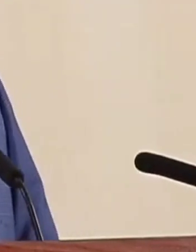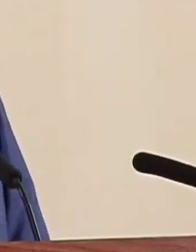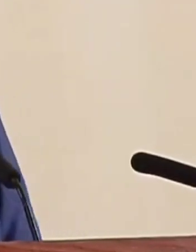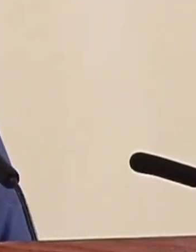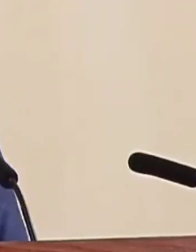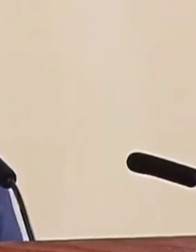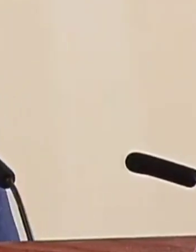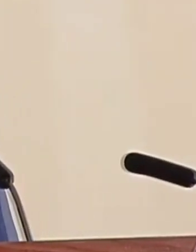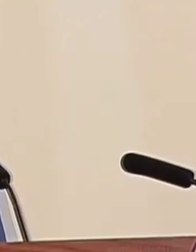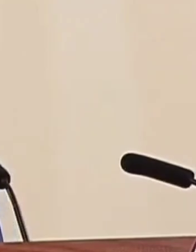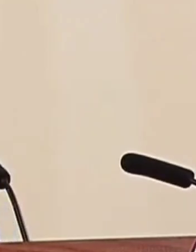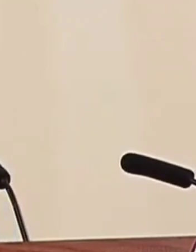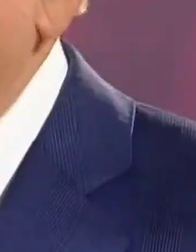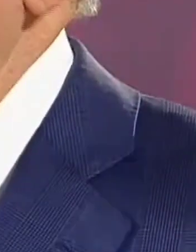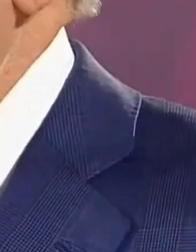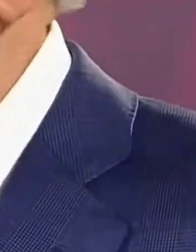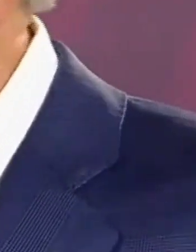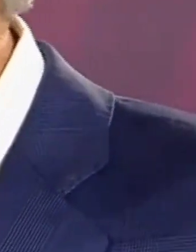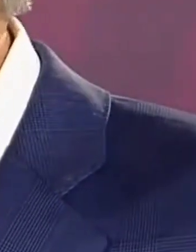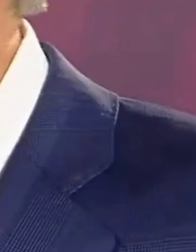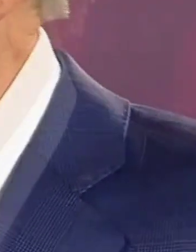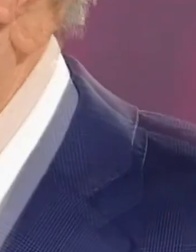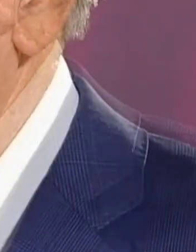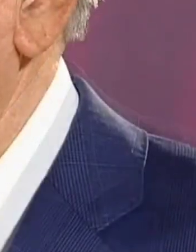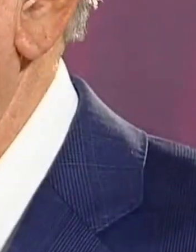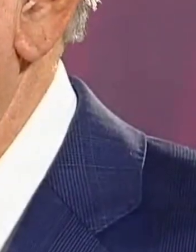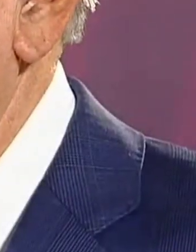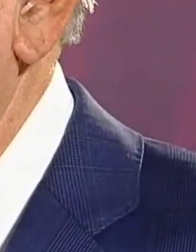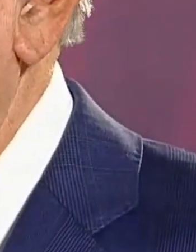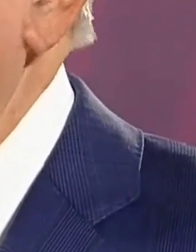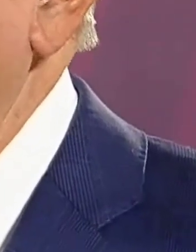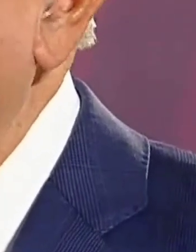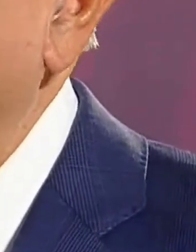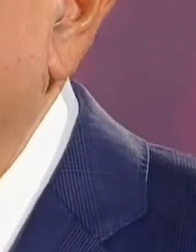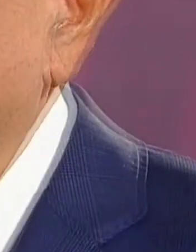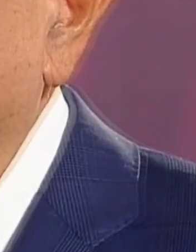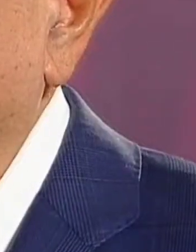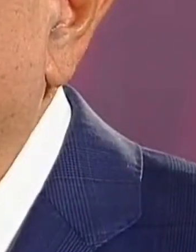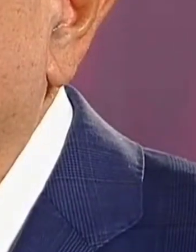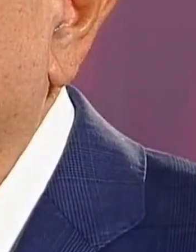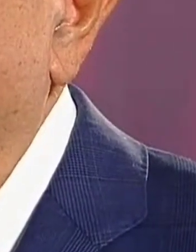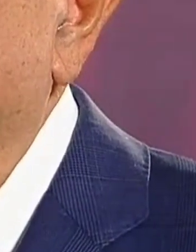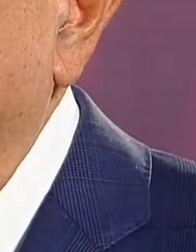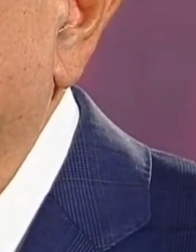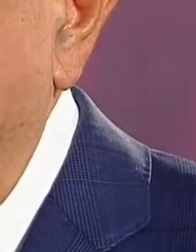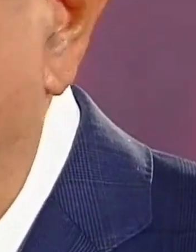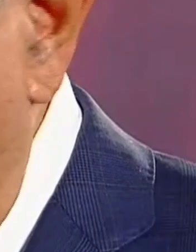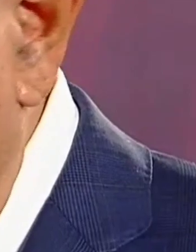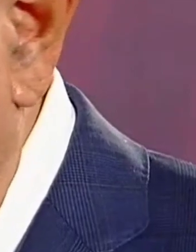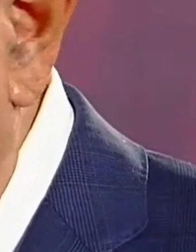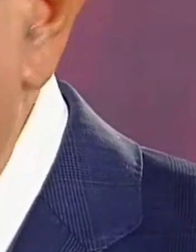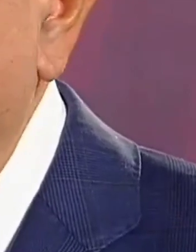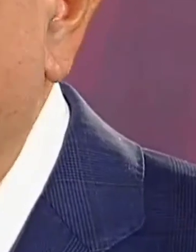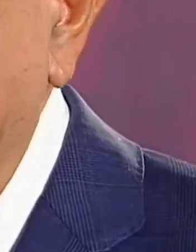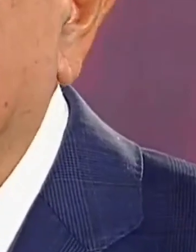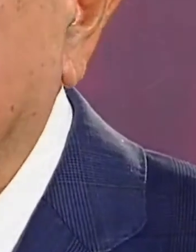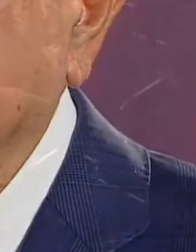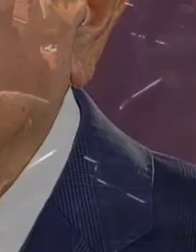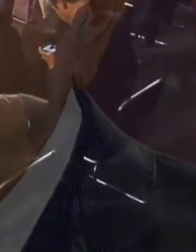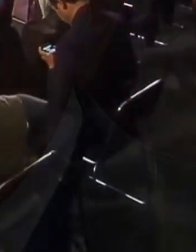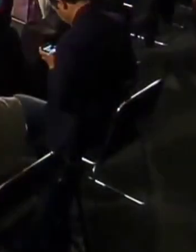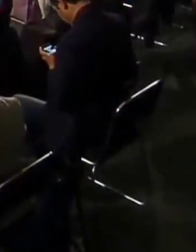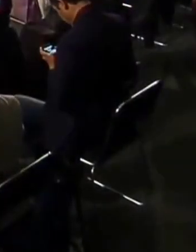que ocasionan, qué se está haciendo, qué tenemos todos que